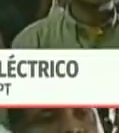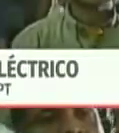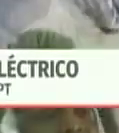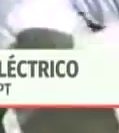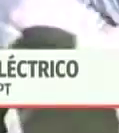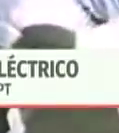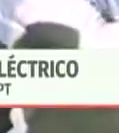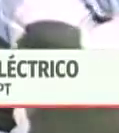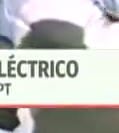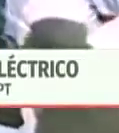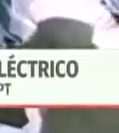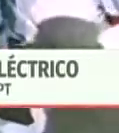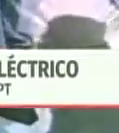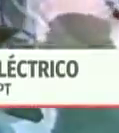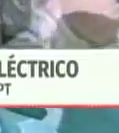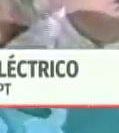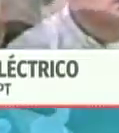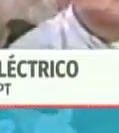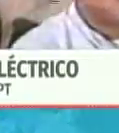básicas, presidente.